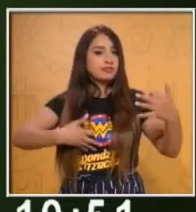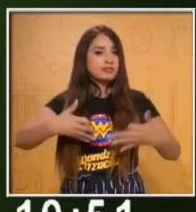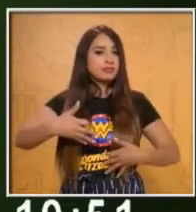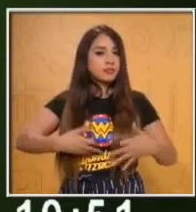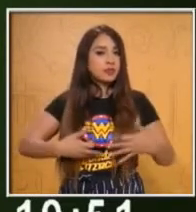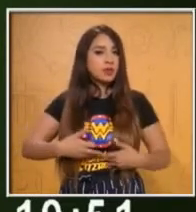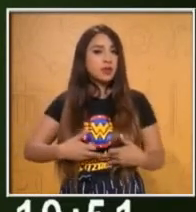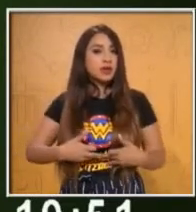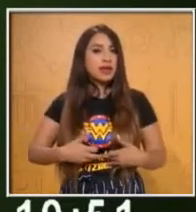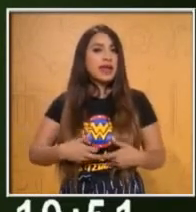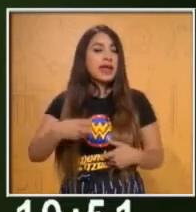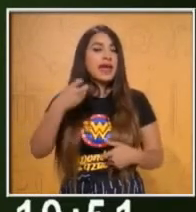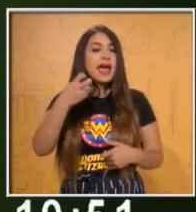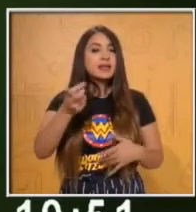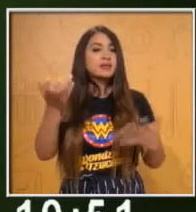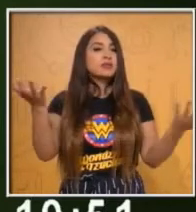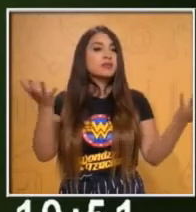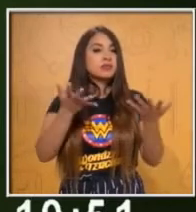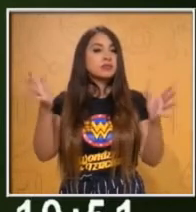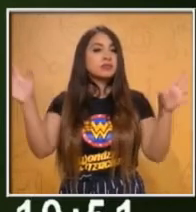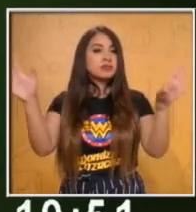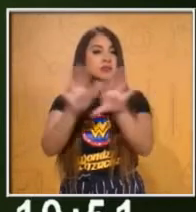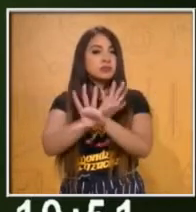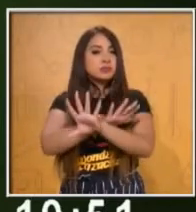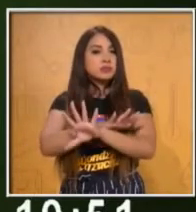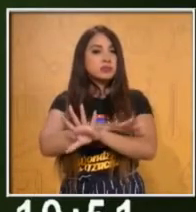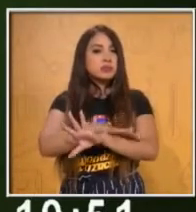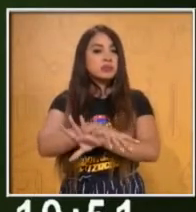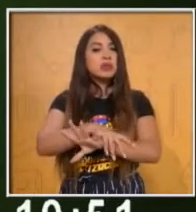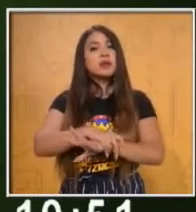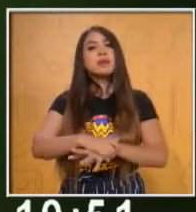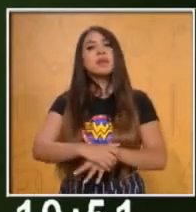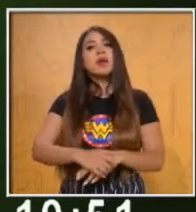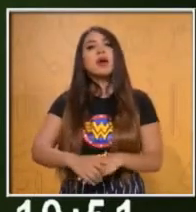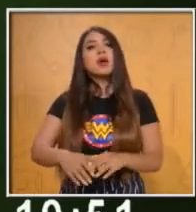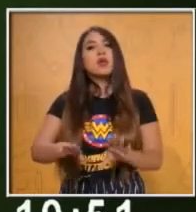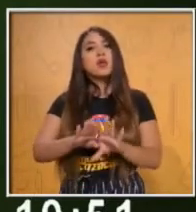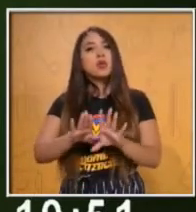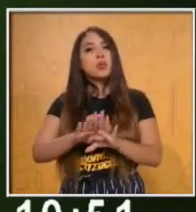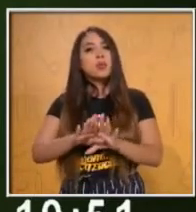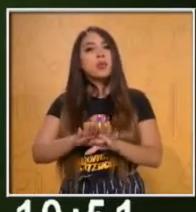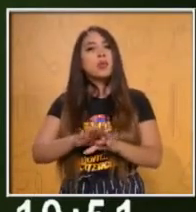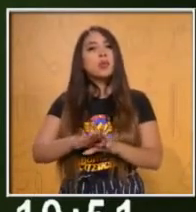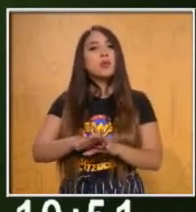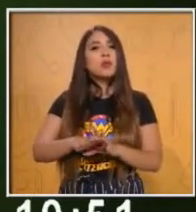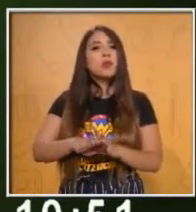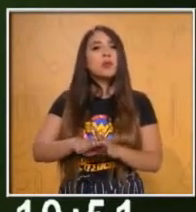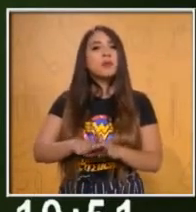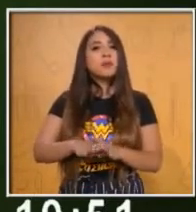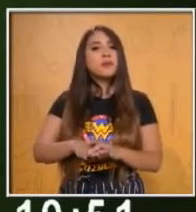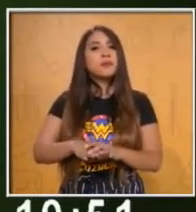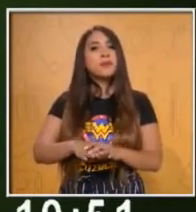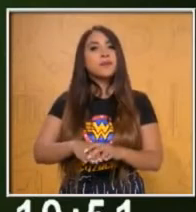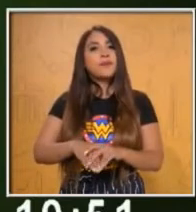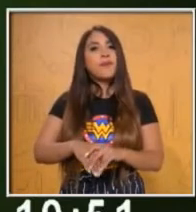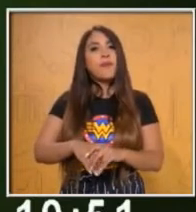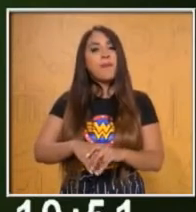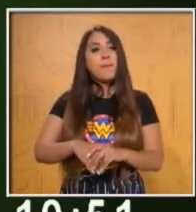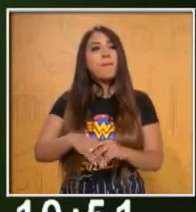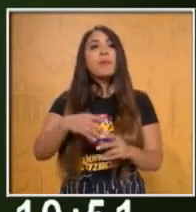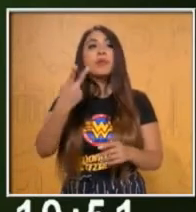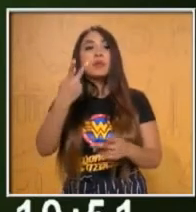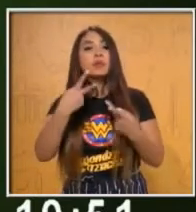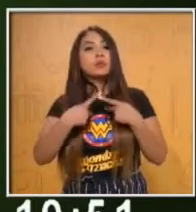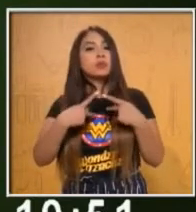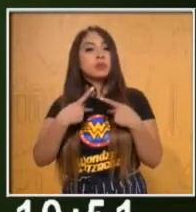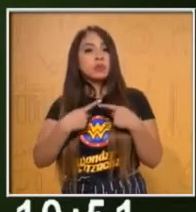guión indica el cambio del interlocutor en un diálogo. Interlocutor quiere decir inclusive las dos personas que